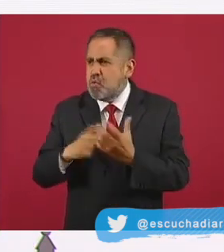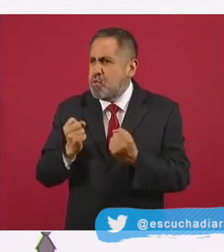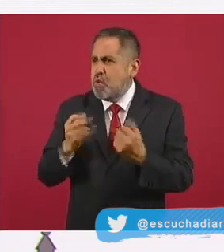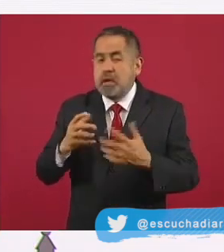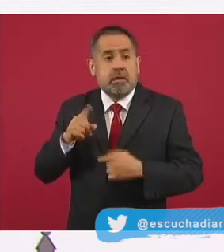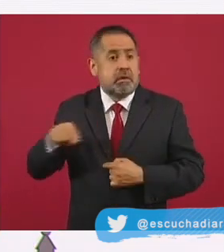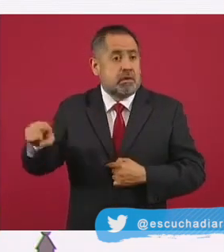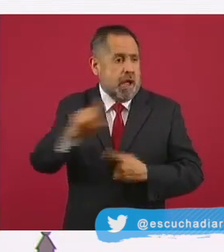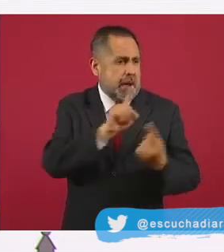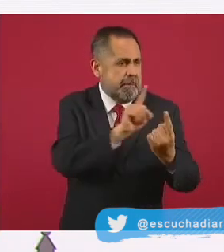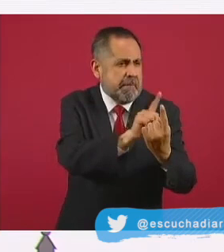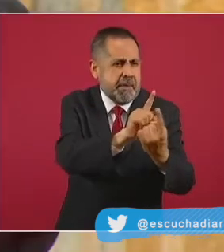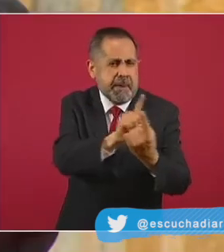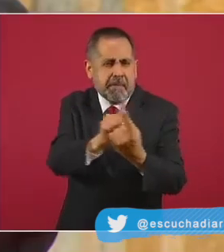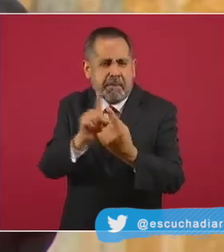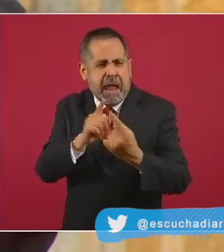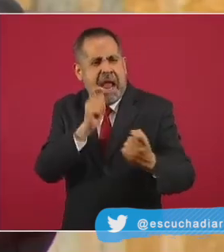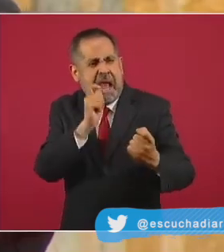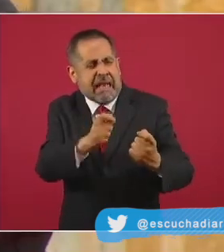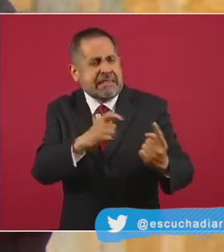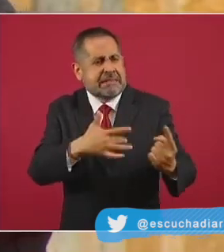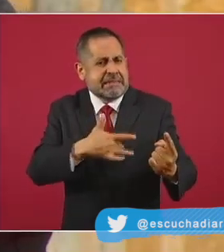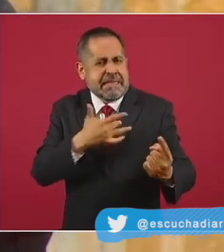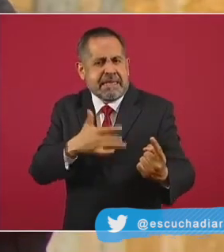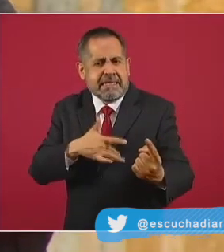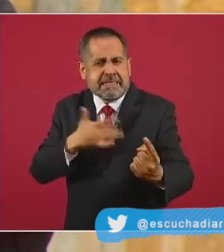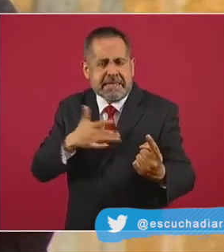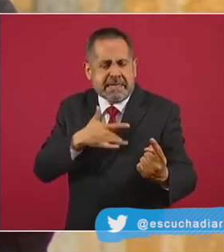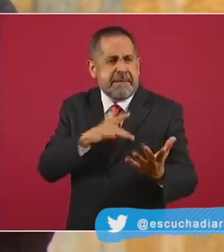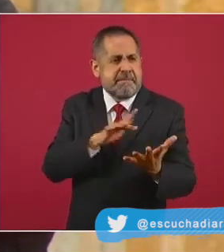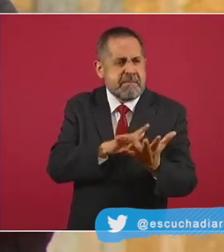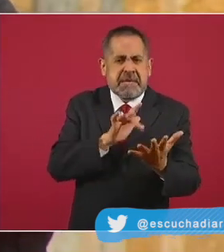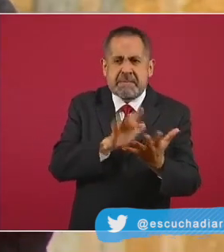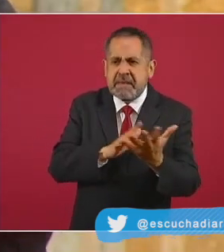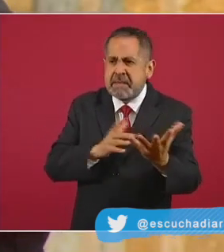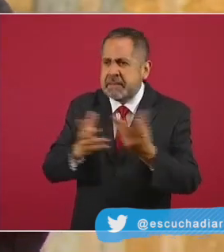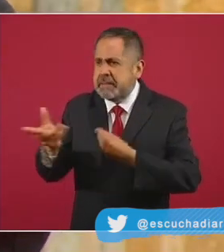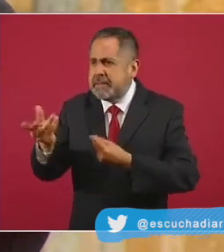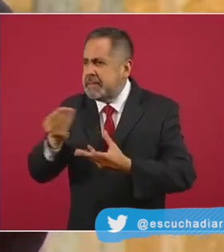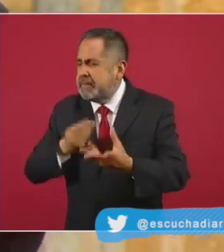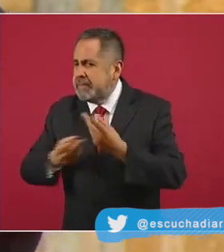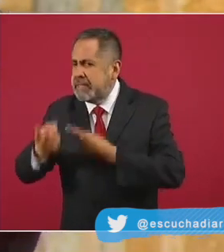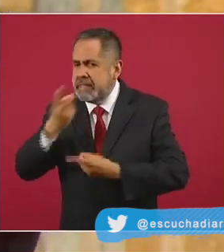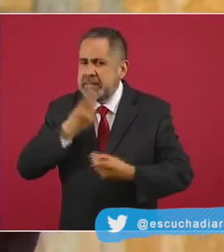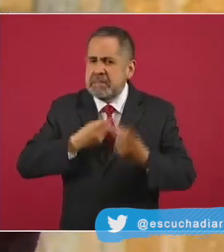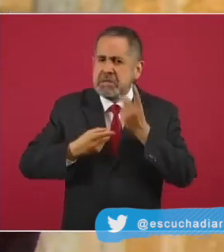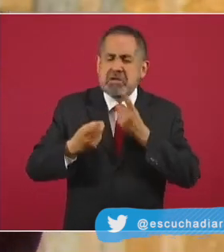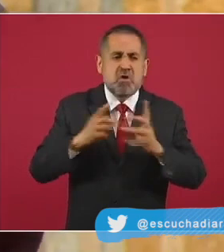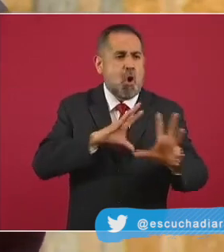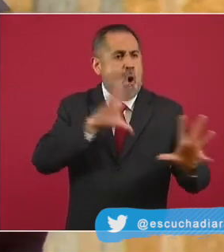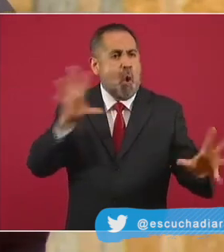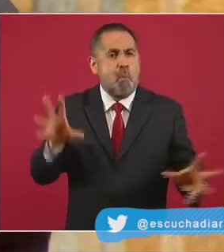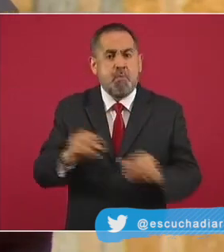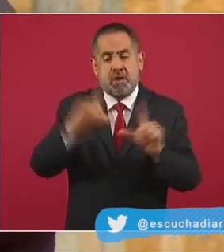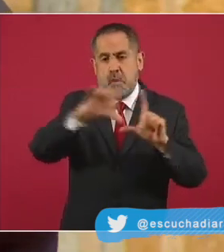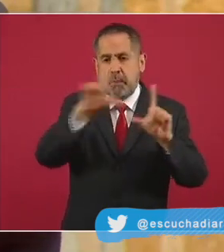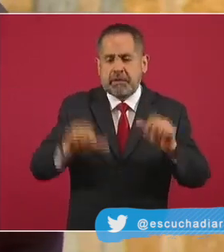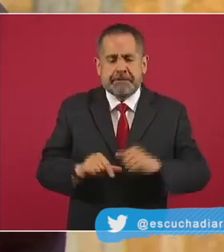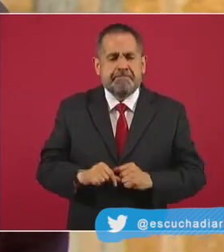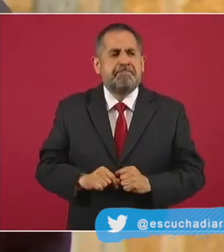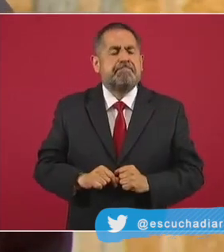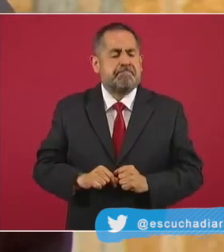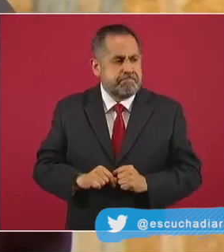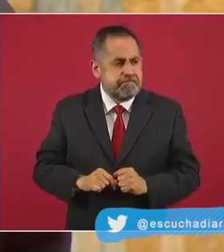en todos los pueblos y regiones del país. Así fue como llegamos a la